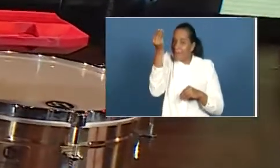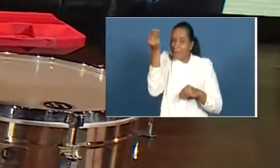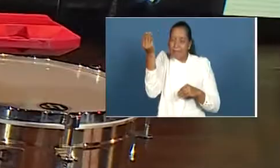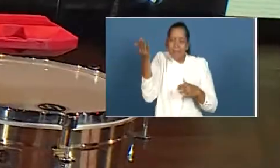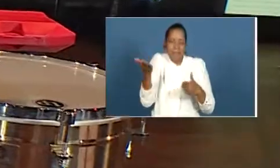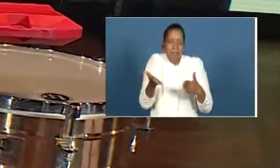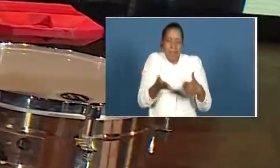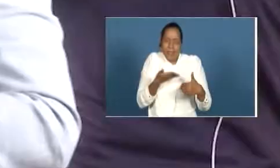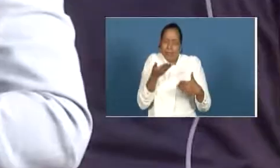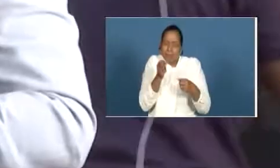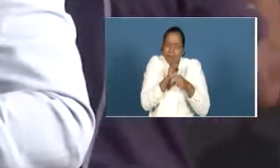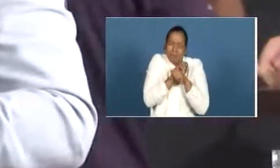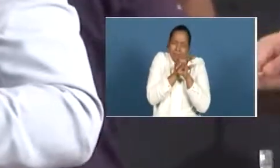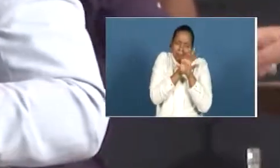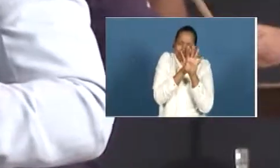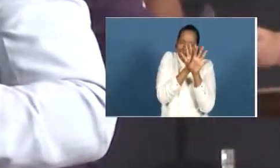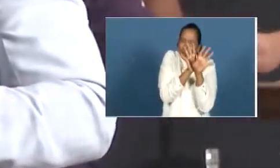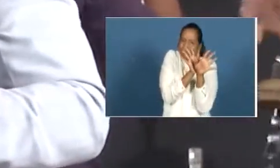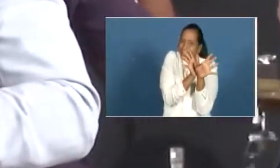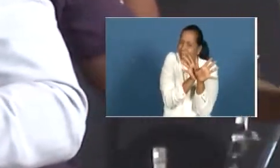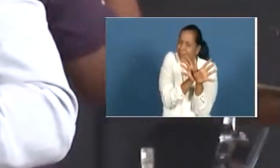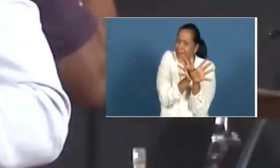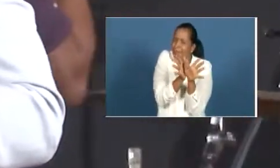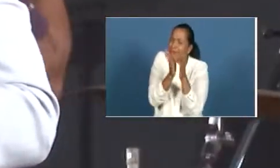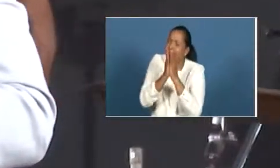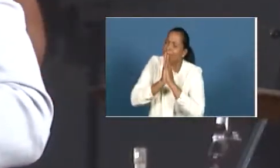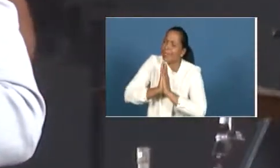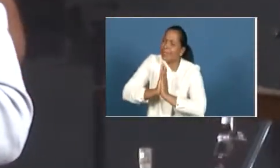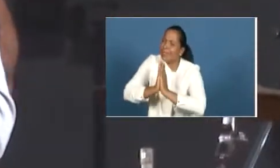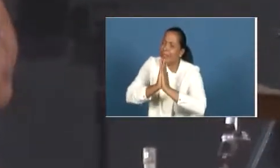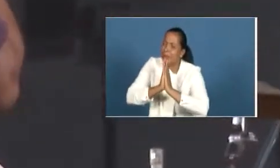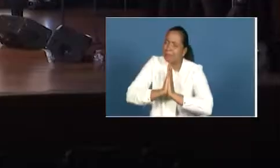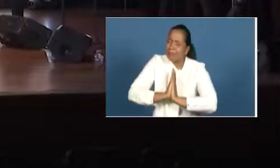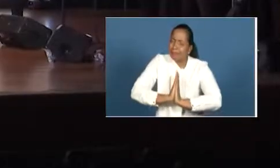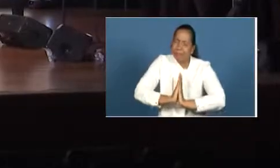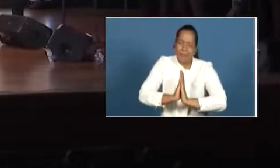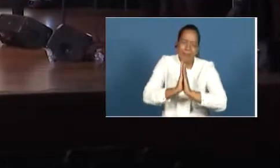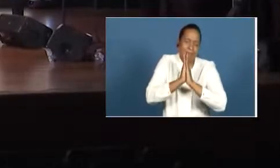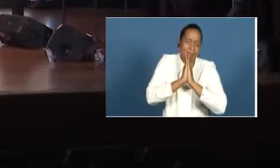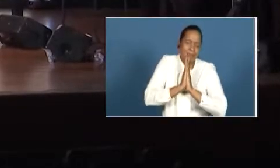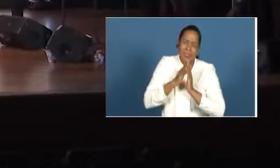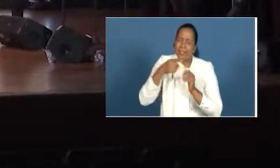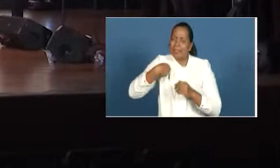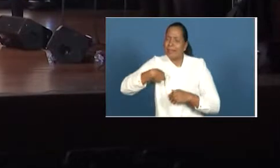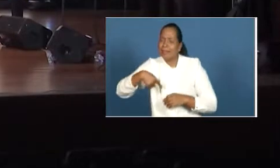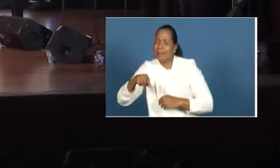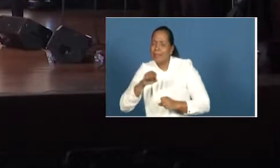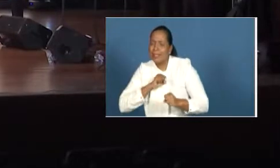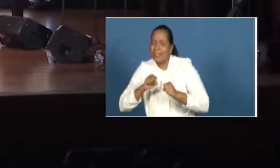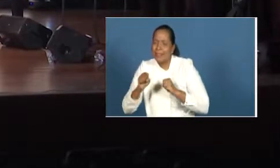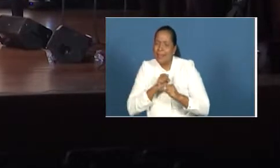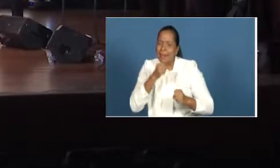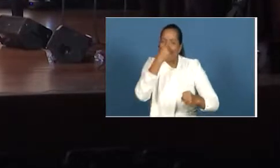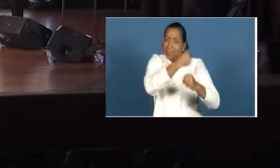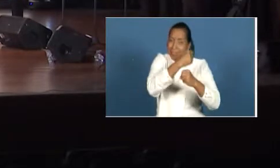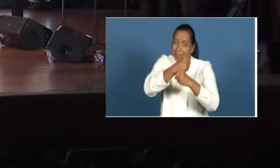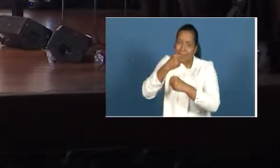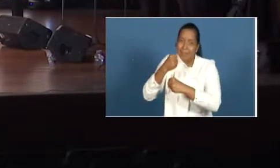sea madrugada. Convénceme que no hace falta salir corriendo a la